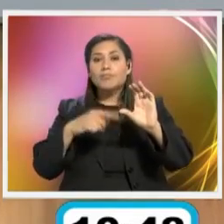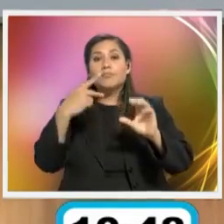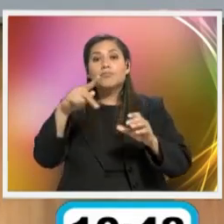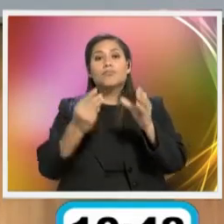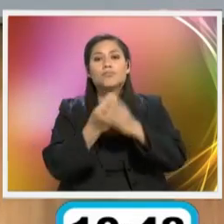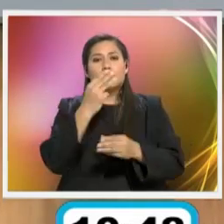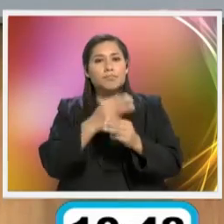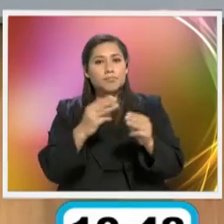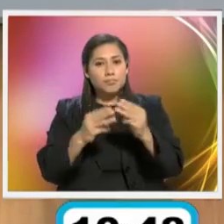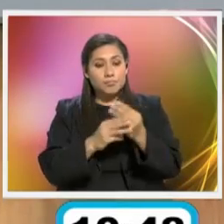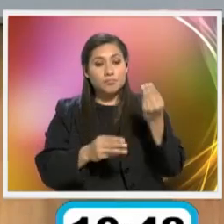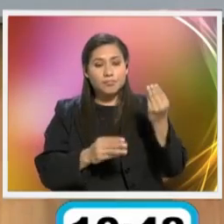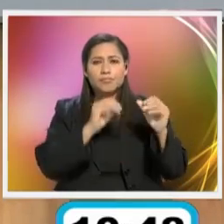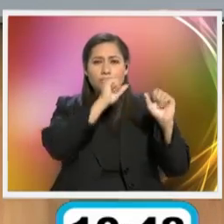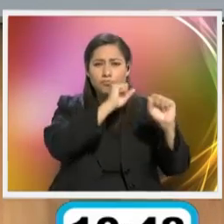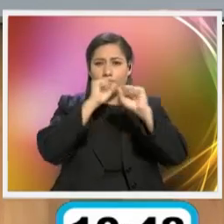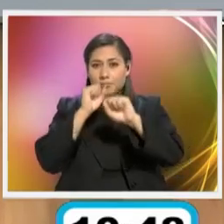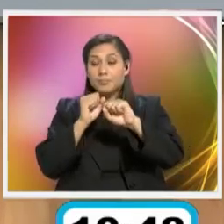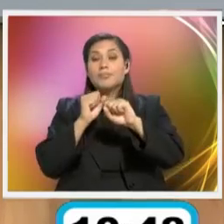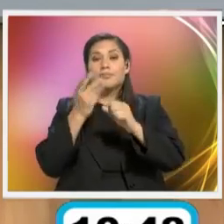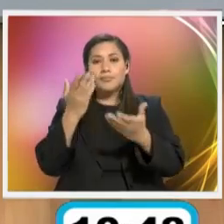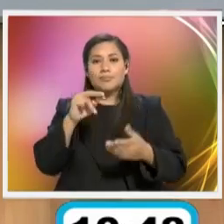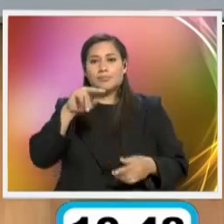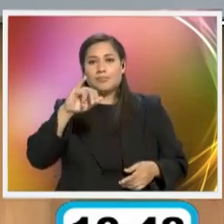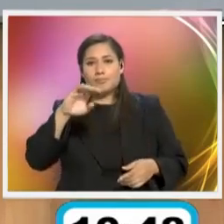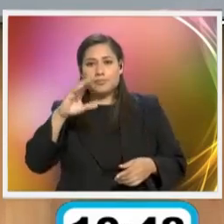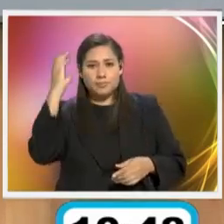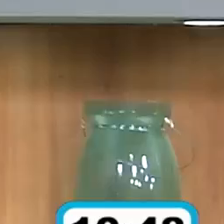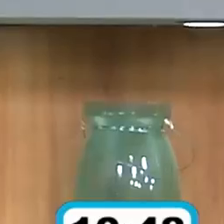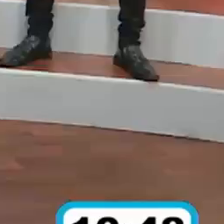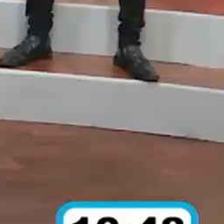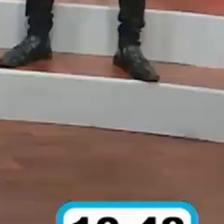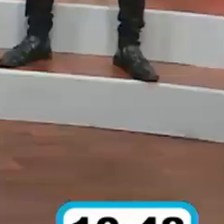nuevo material Con Banda. Ella es Ninel Conde.